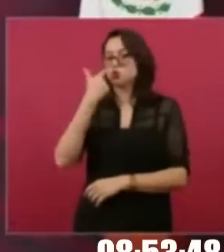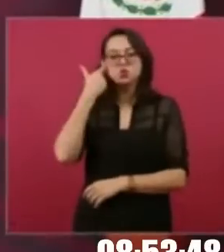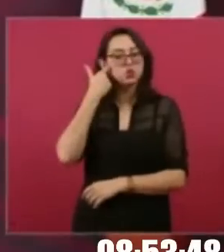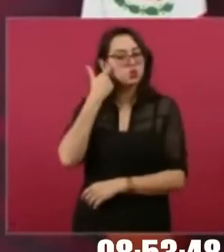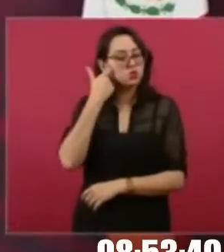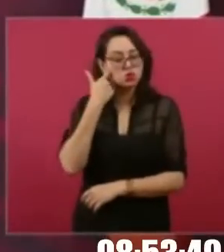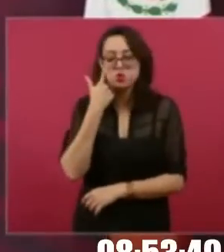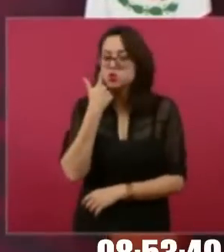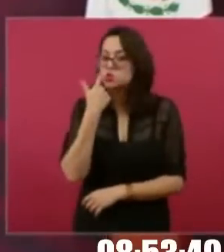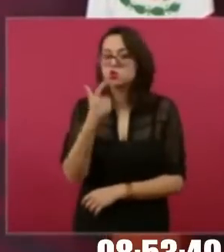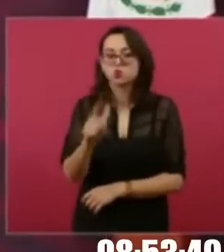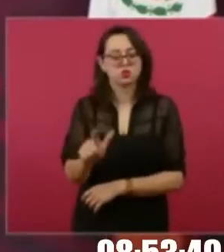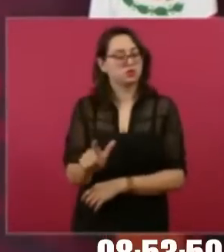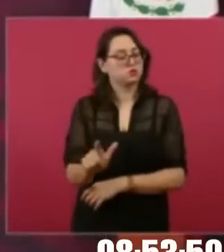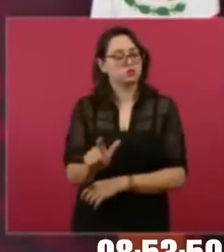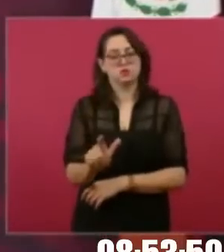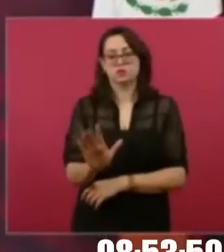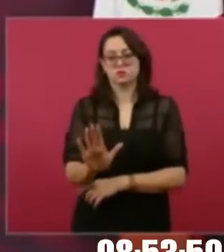para elegir